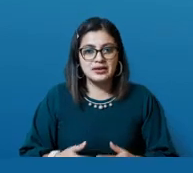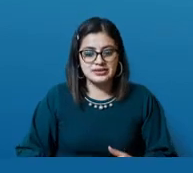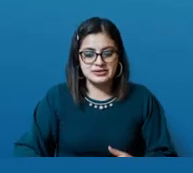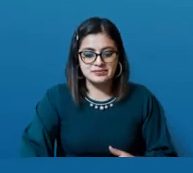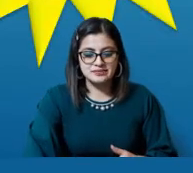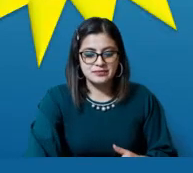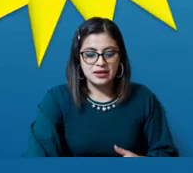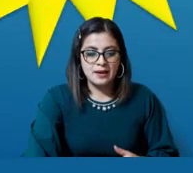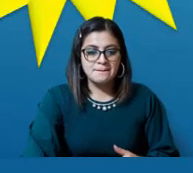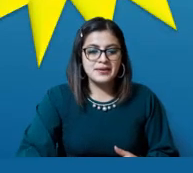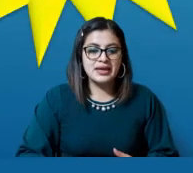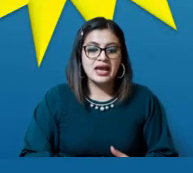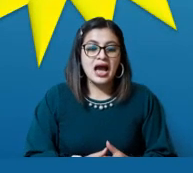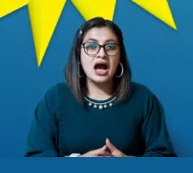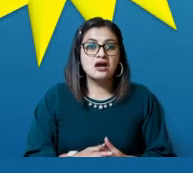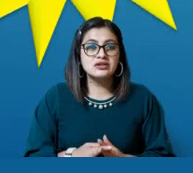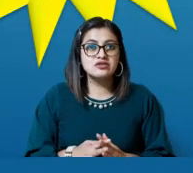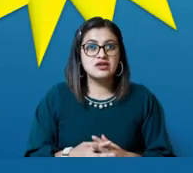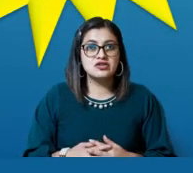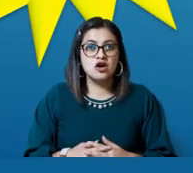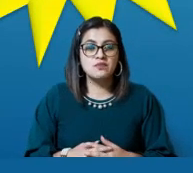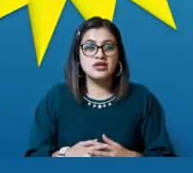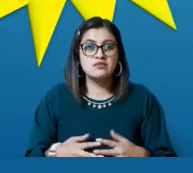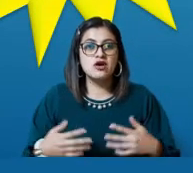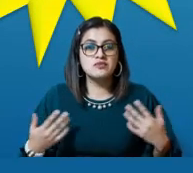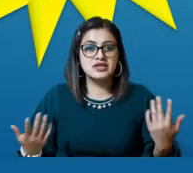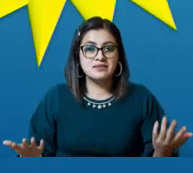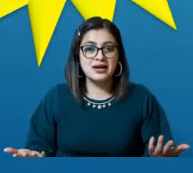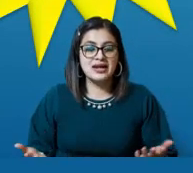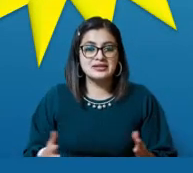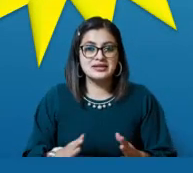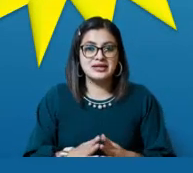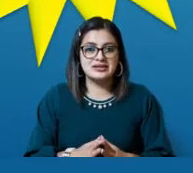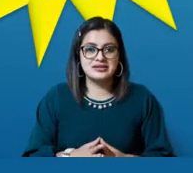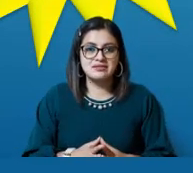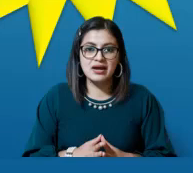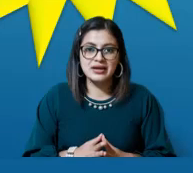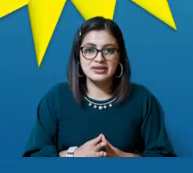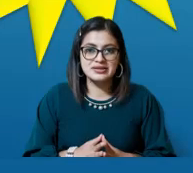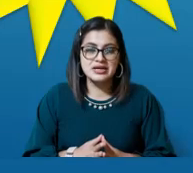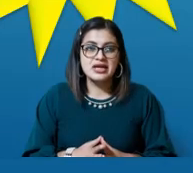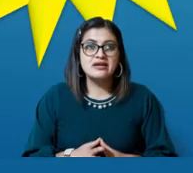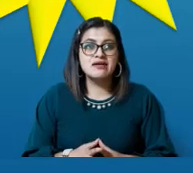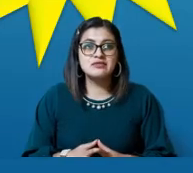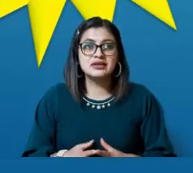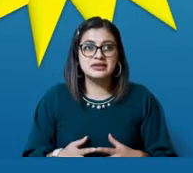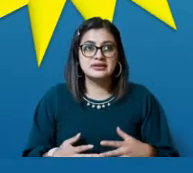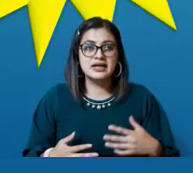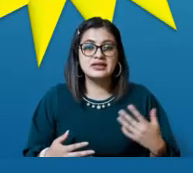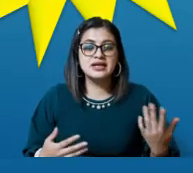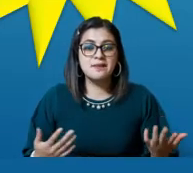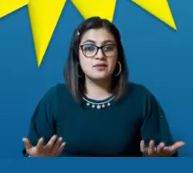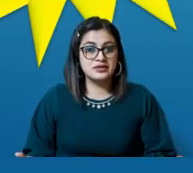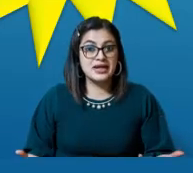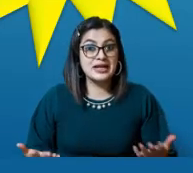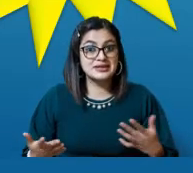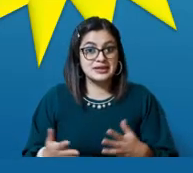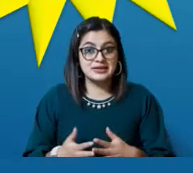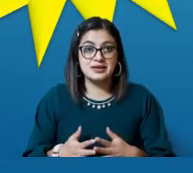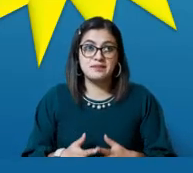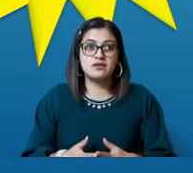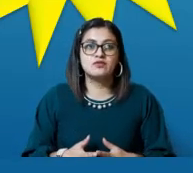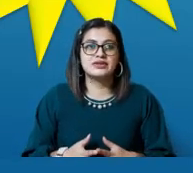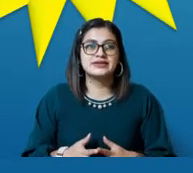nuestro país. Bien, a continuación podemos observar las siguientes imágenes y vamos a tratar de responder